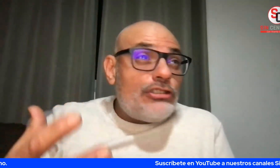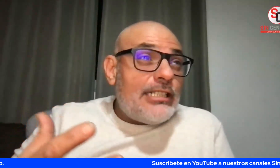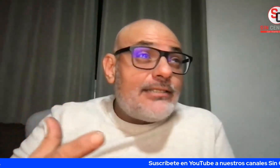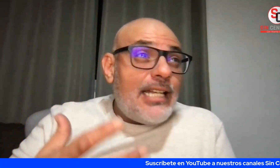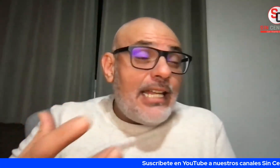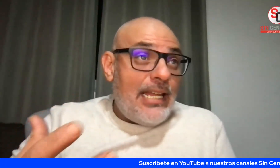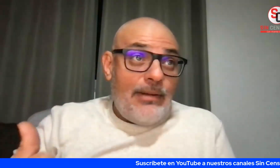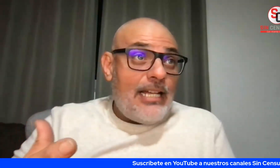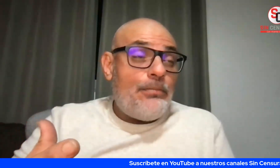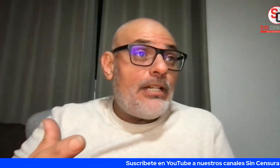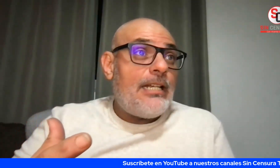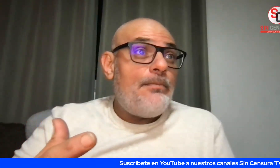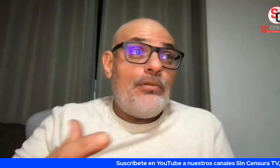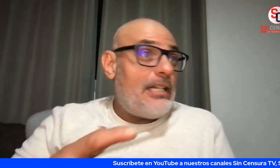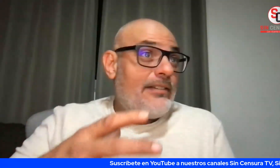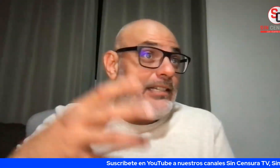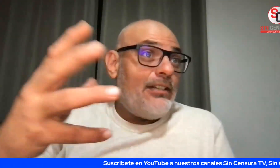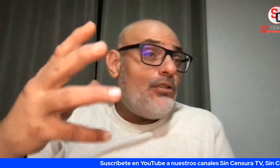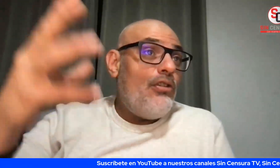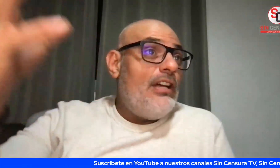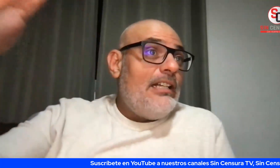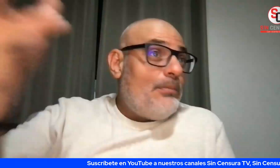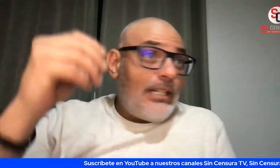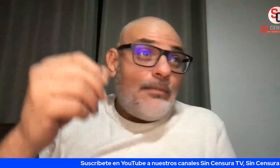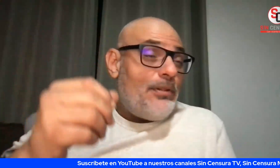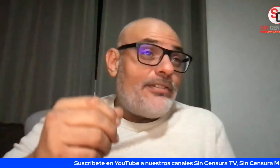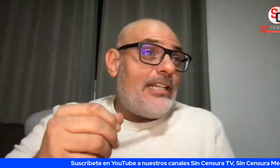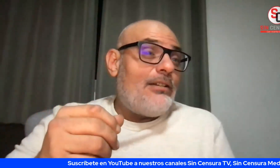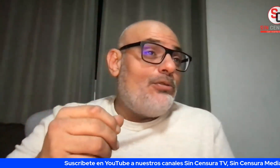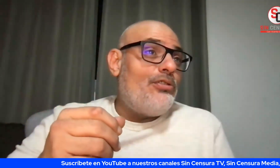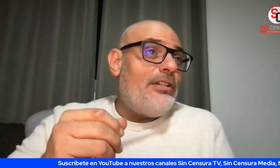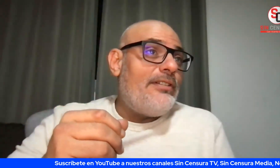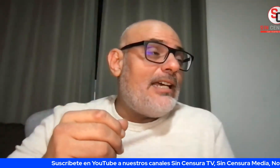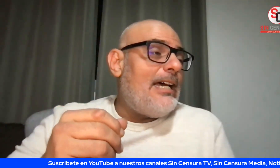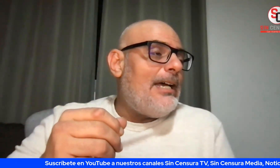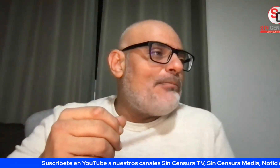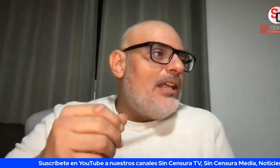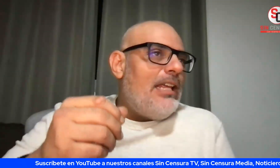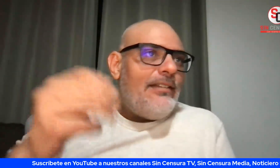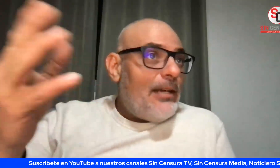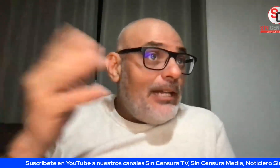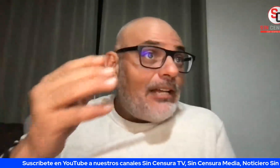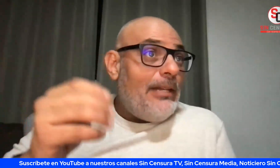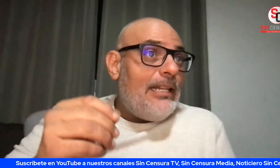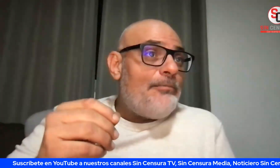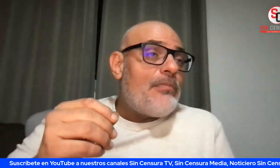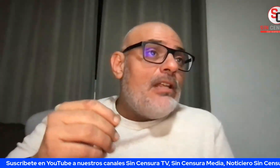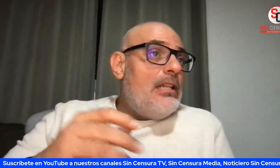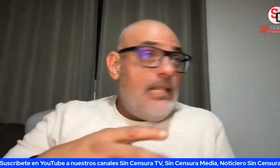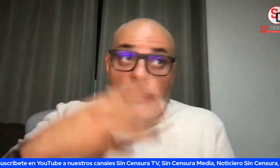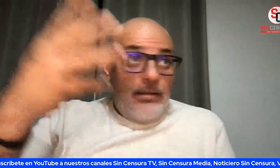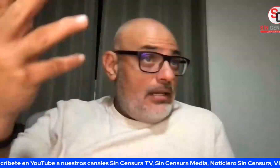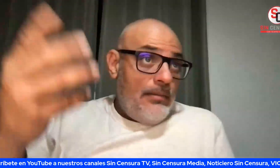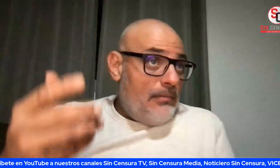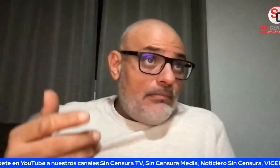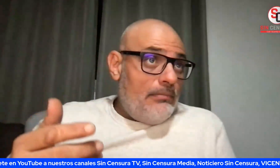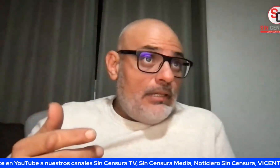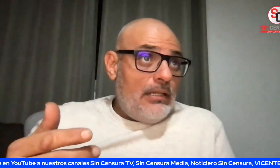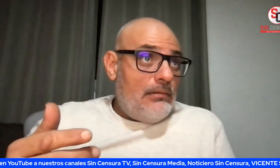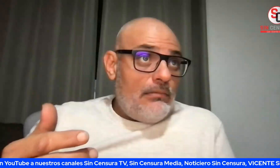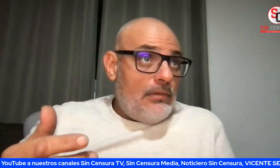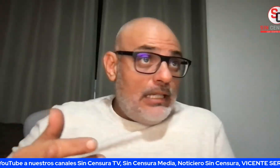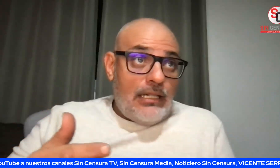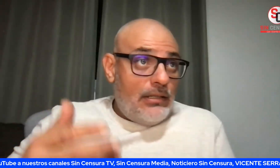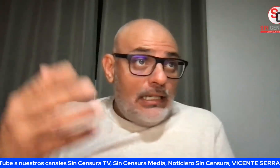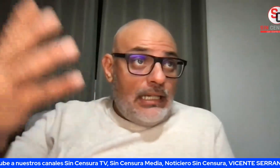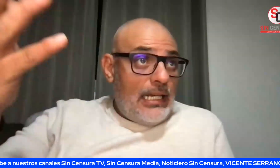las cosas de Ebrard, por ejemplo, que ha escrito, por ejemplo, hasta incluso esta Isabel Arvide,